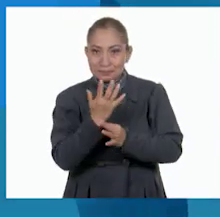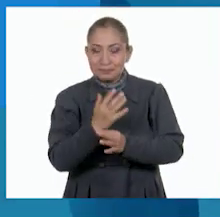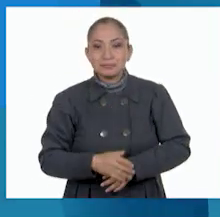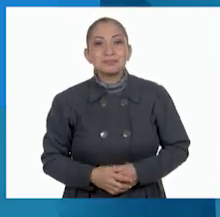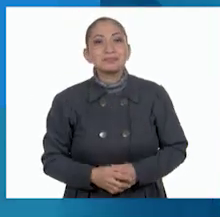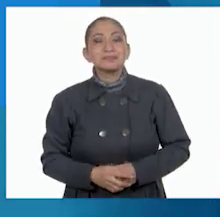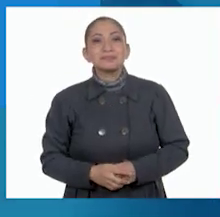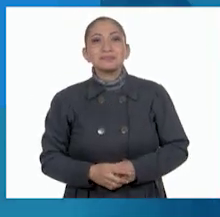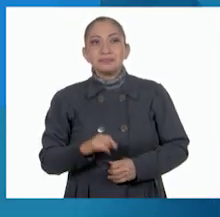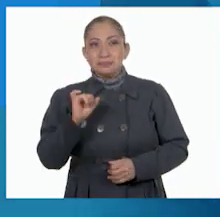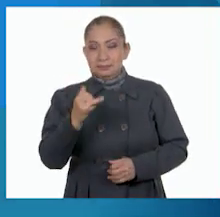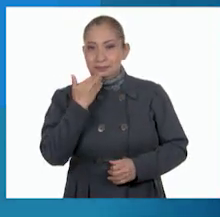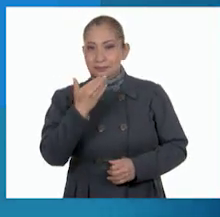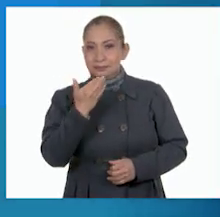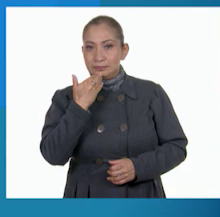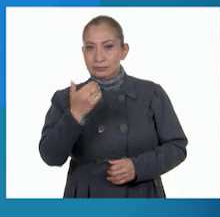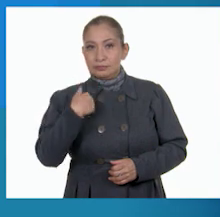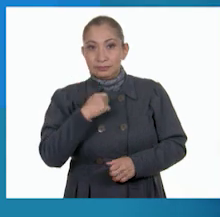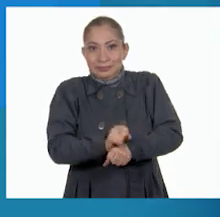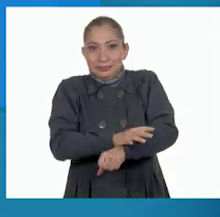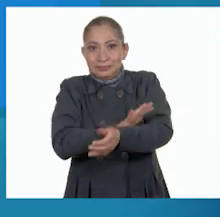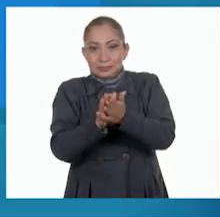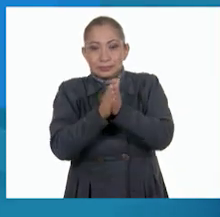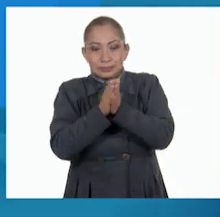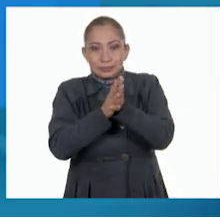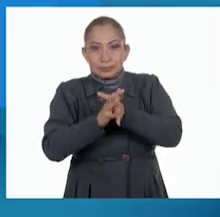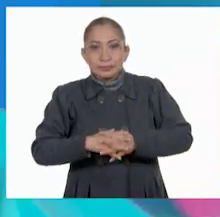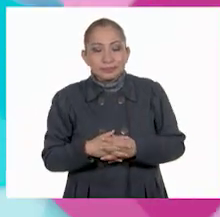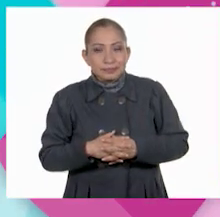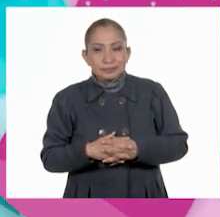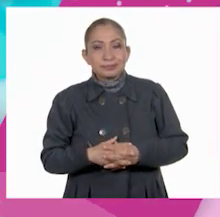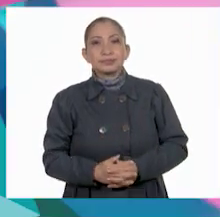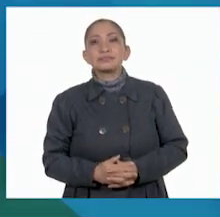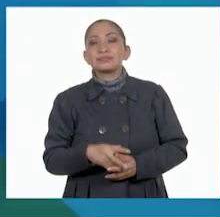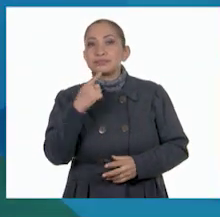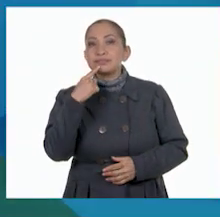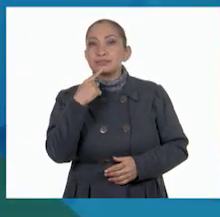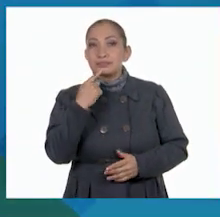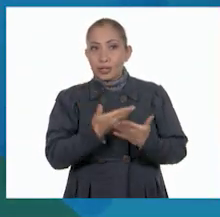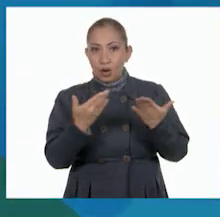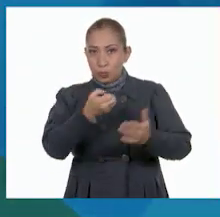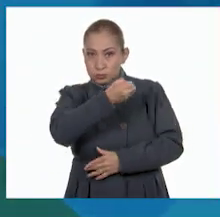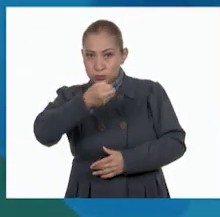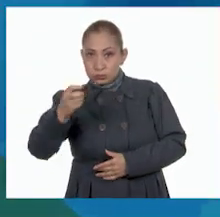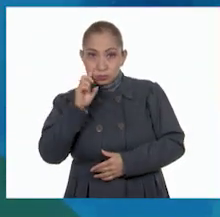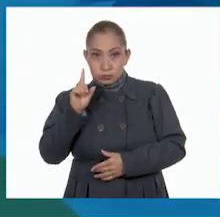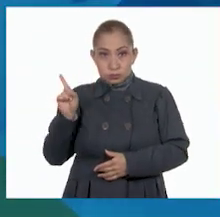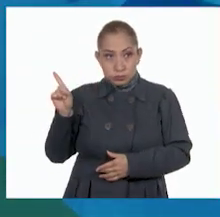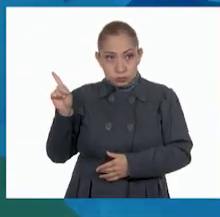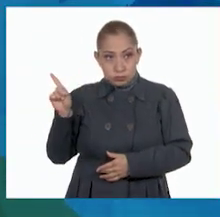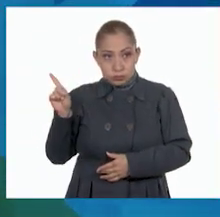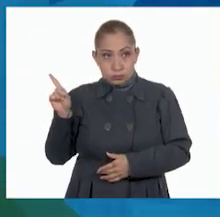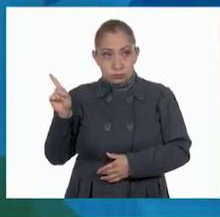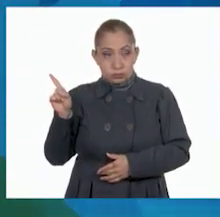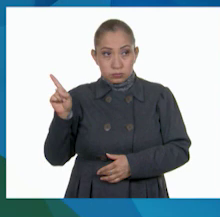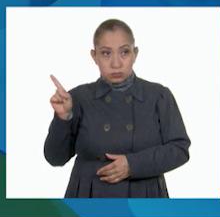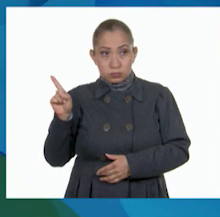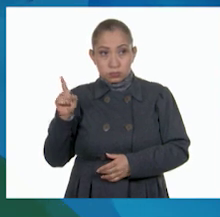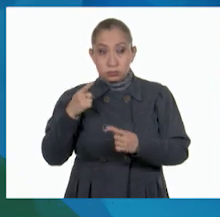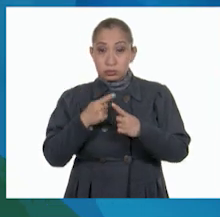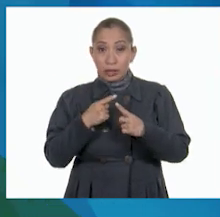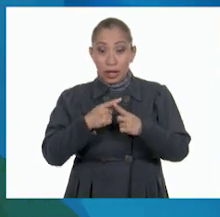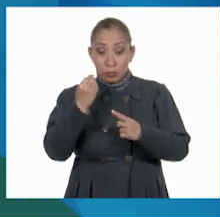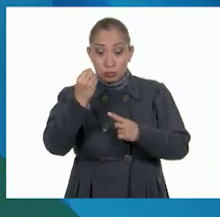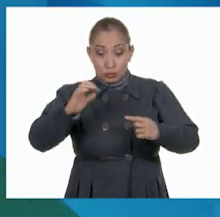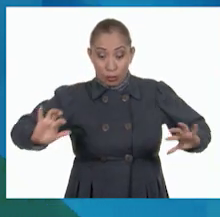Sí. Muy bien, estoy muy emocionado. Y el siguiente refrán dice... quien